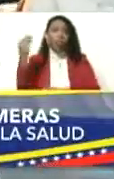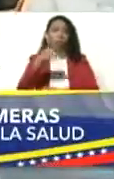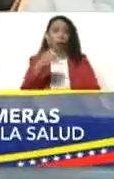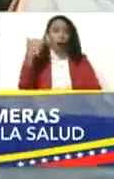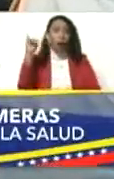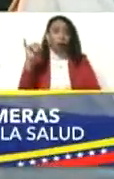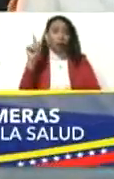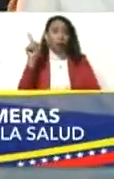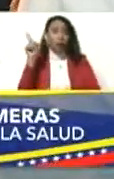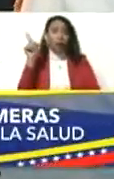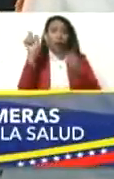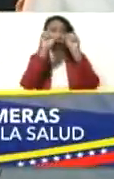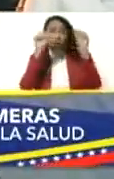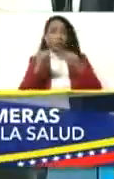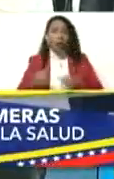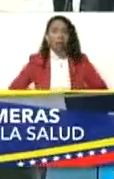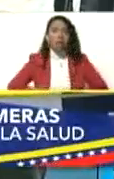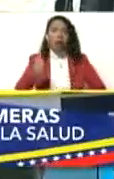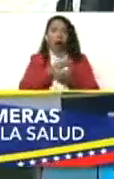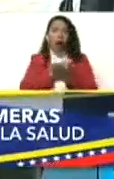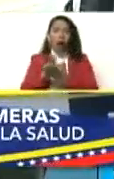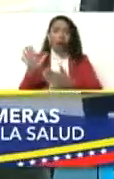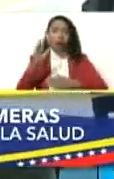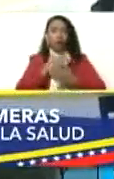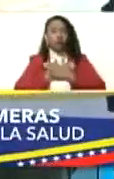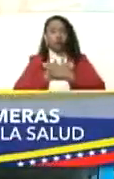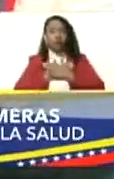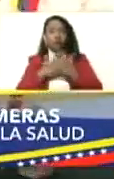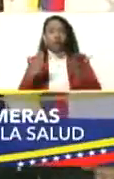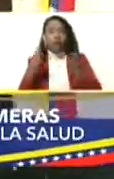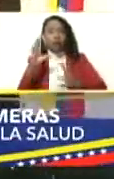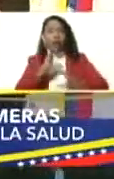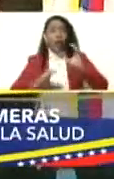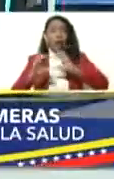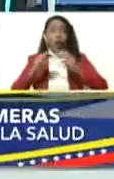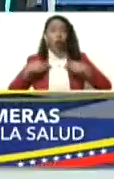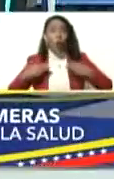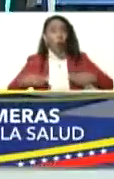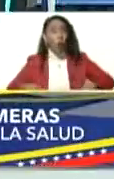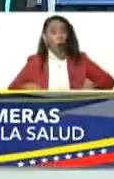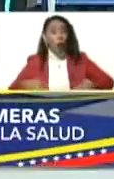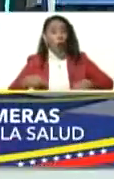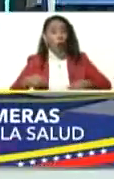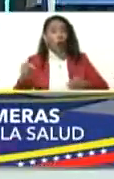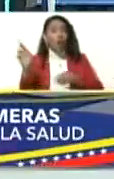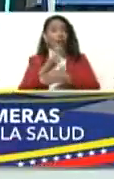el sistema más solidario, más científico, más humanista, eficiente que